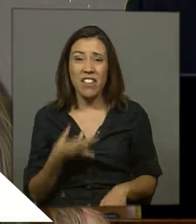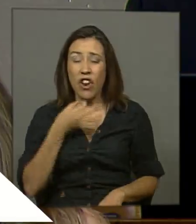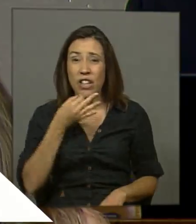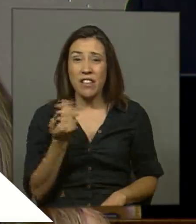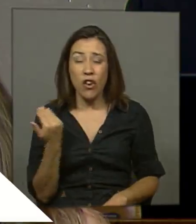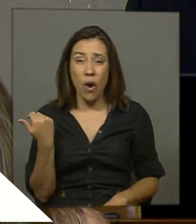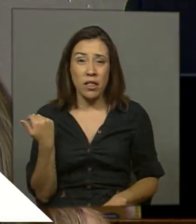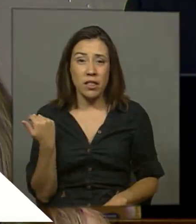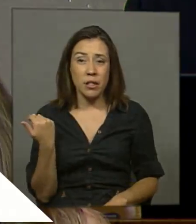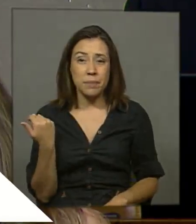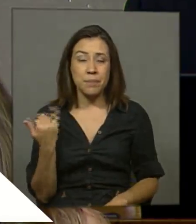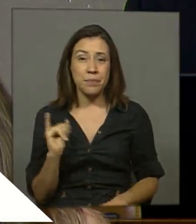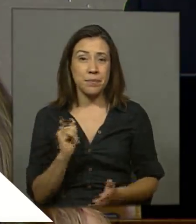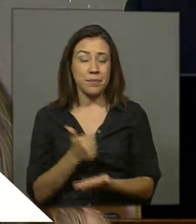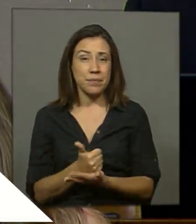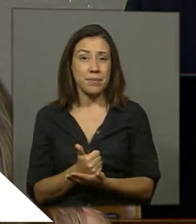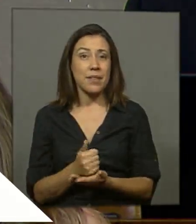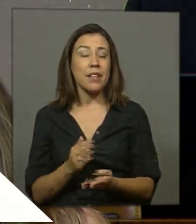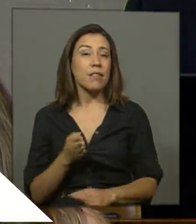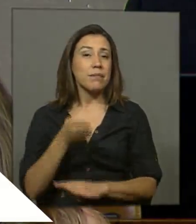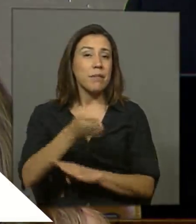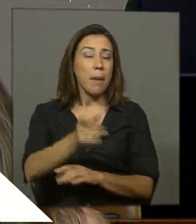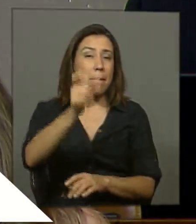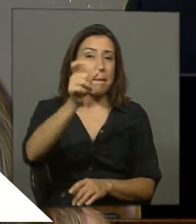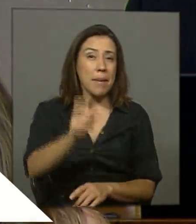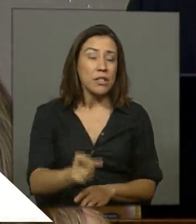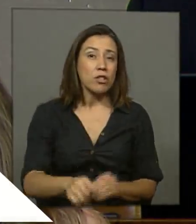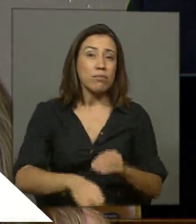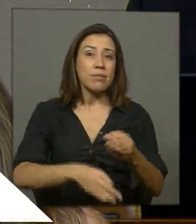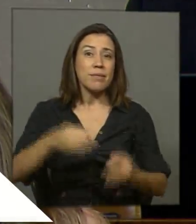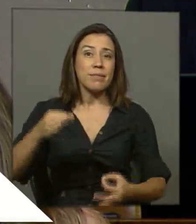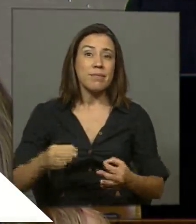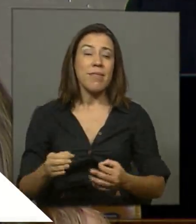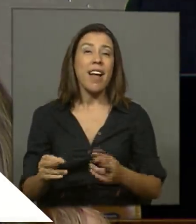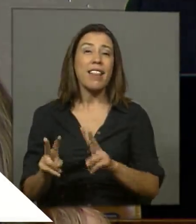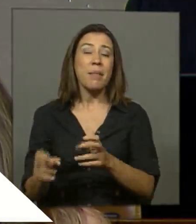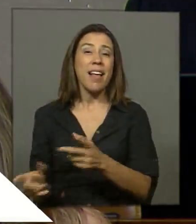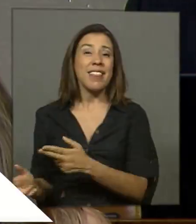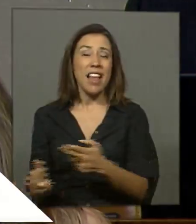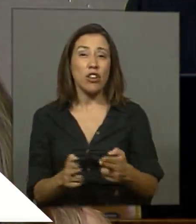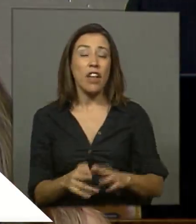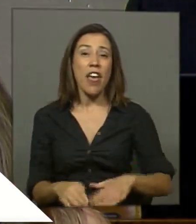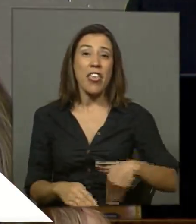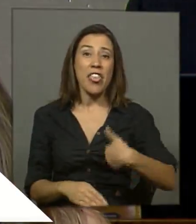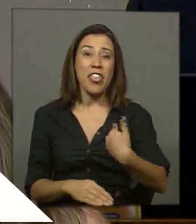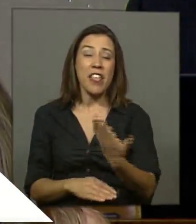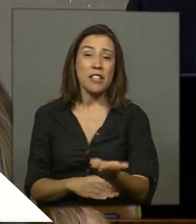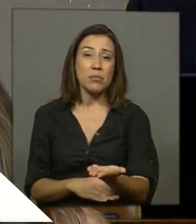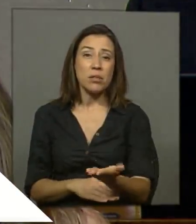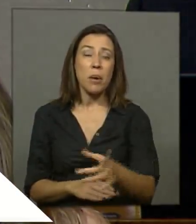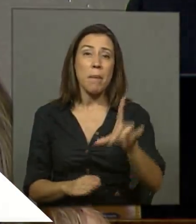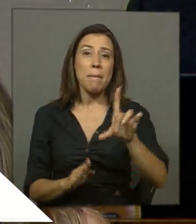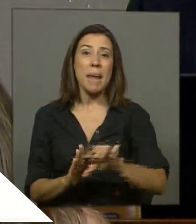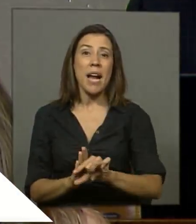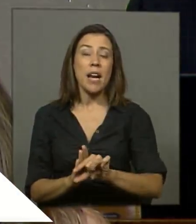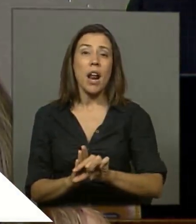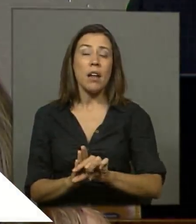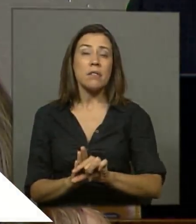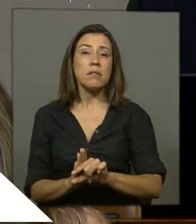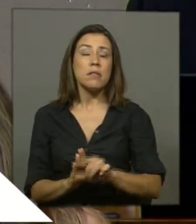planteado el intendente visita a una persona formalizada por delitos terroristas y posterior a eso rebaja las medidas